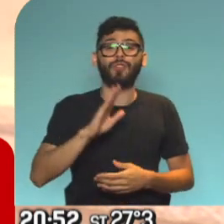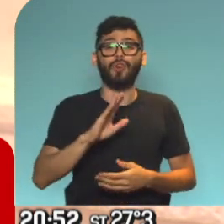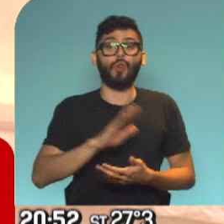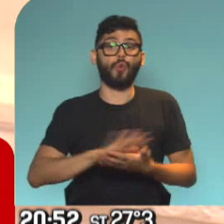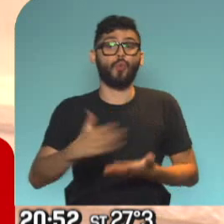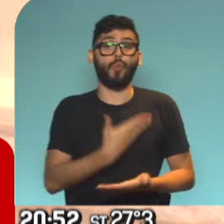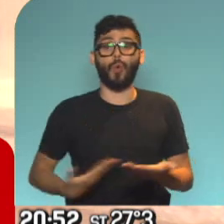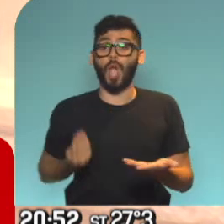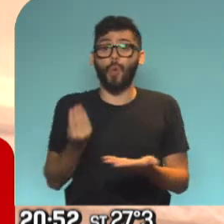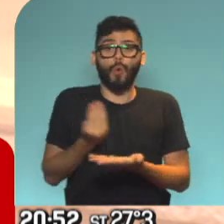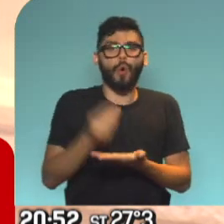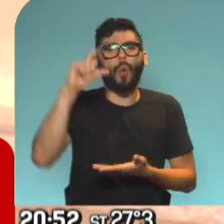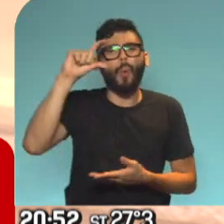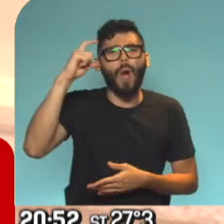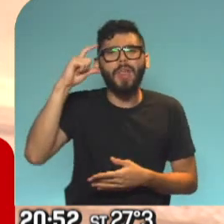norteamericano de Joe Biden?